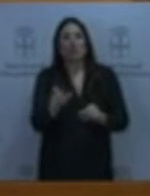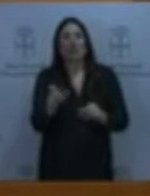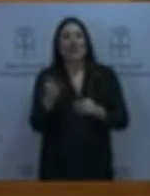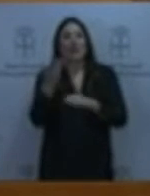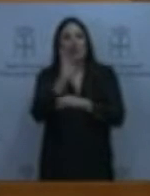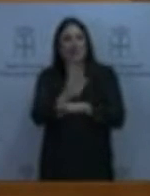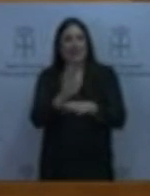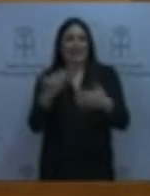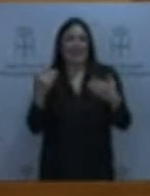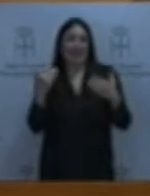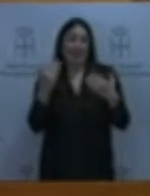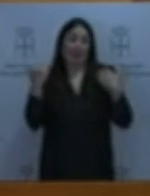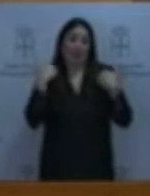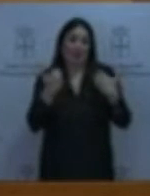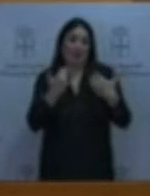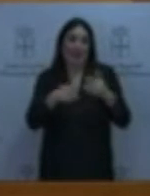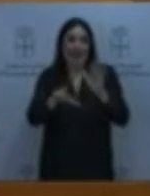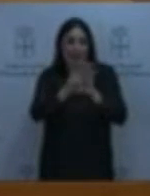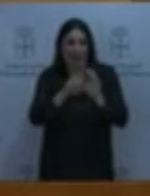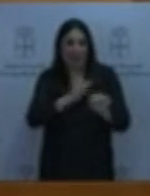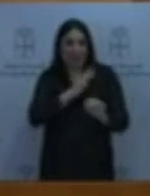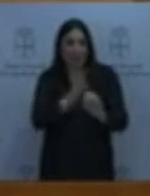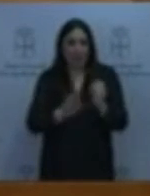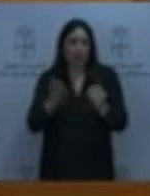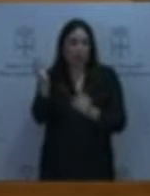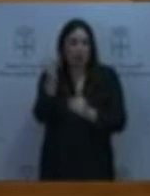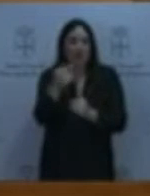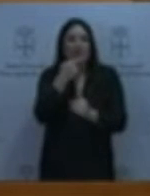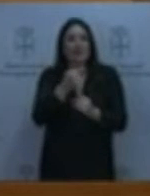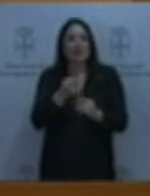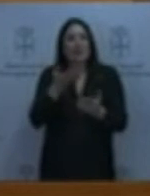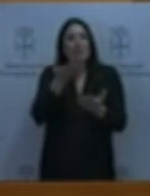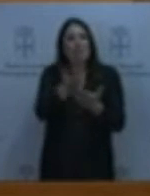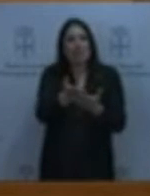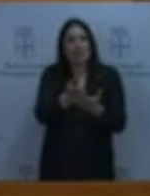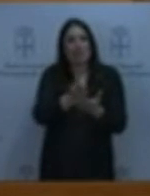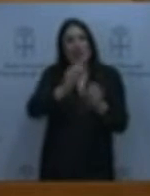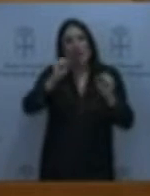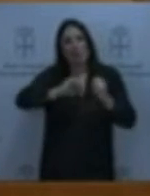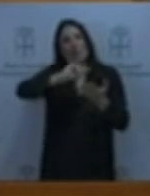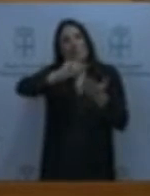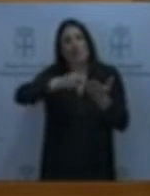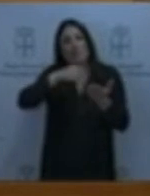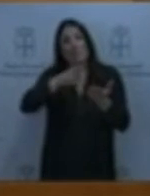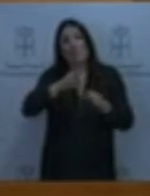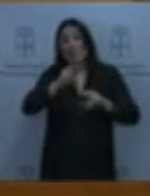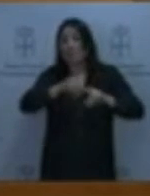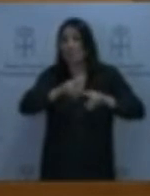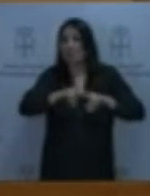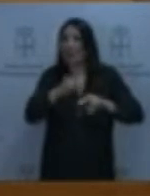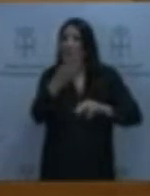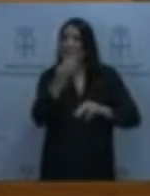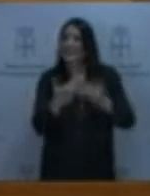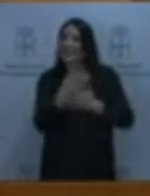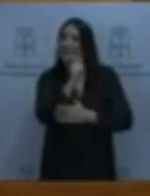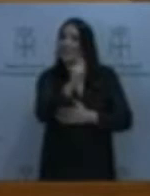con los representantes de los trabajadores, y les insta a que firmen el acuerdo porque el Principado se compromete a pagar la indemnización de 30 días. Usted